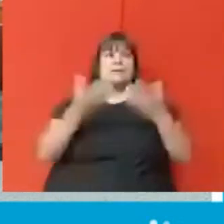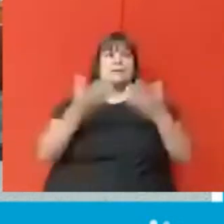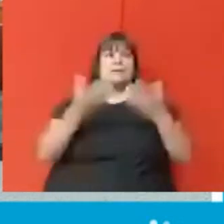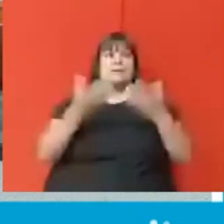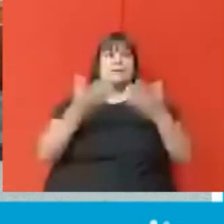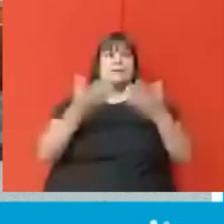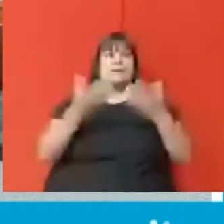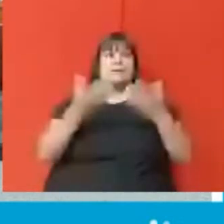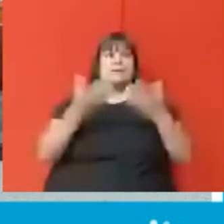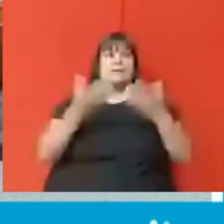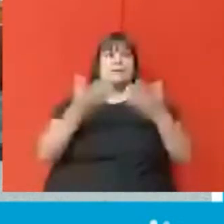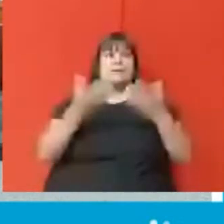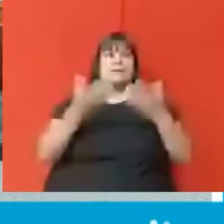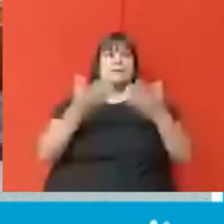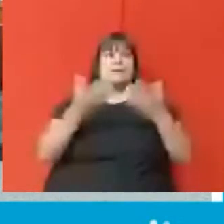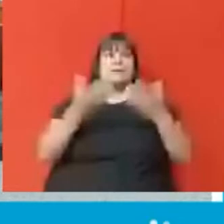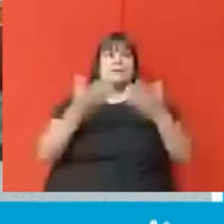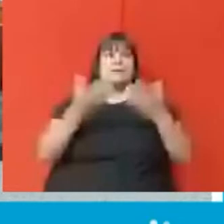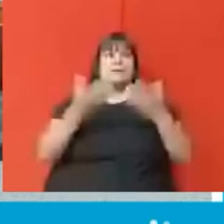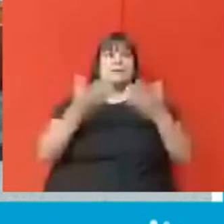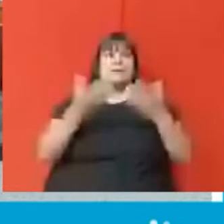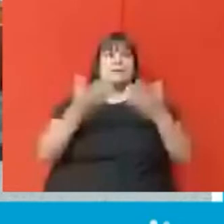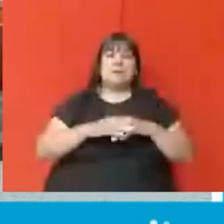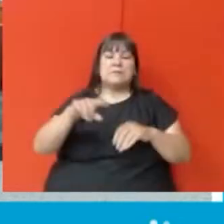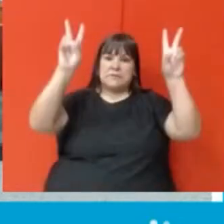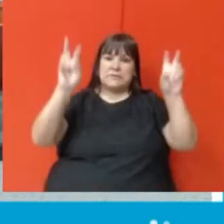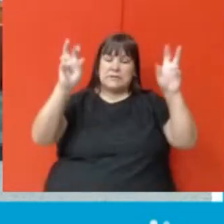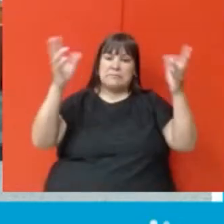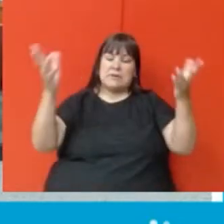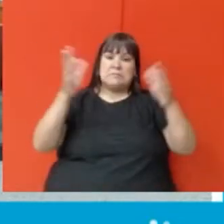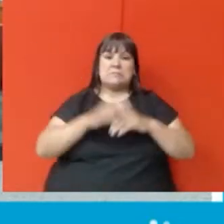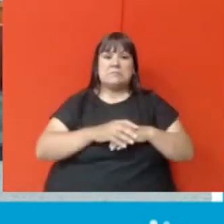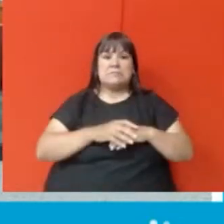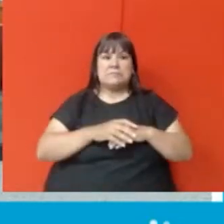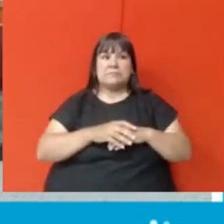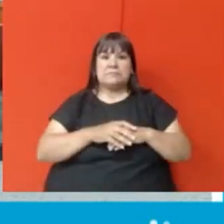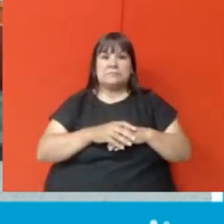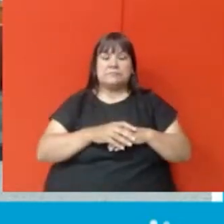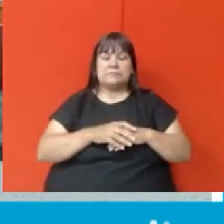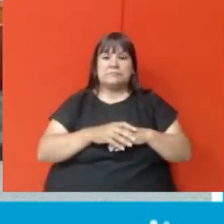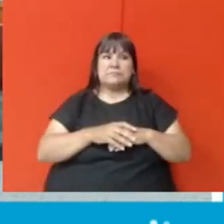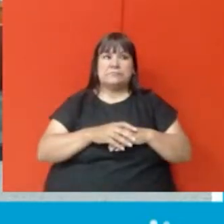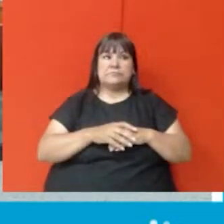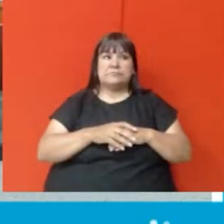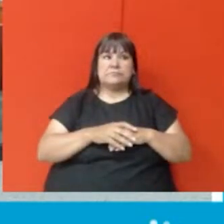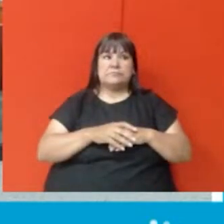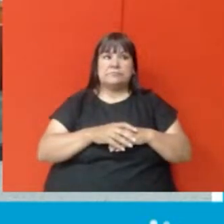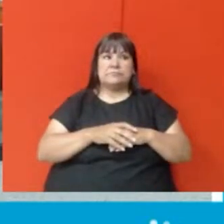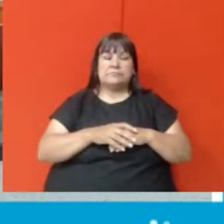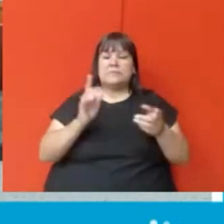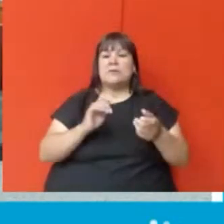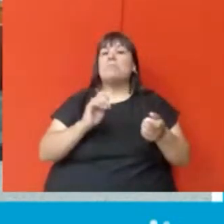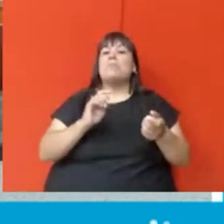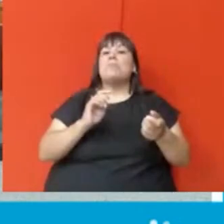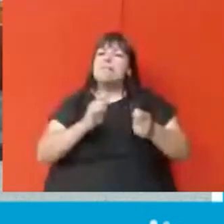tema, digamos, le hice una vuelta de página, lo armé de nuevo. Es un tema que